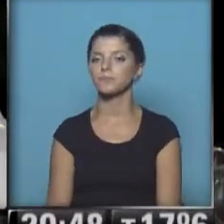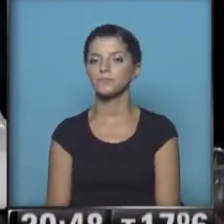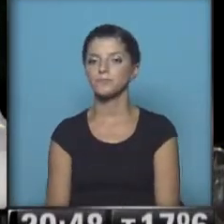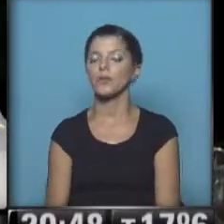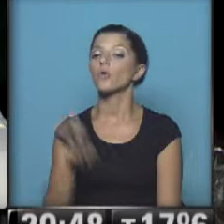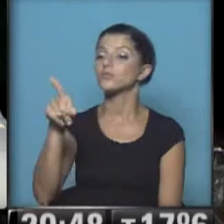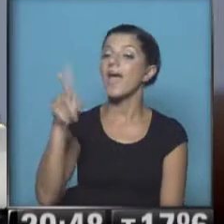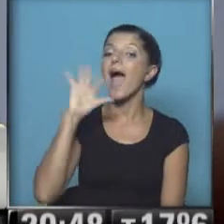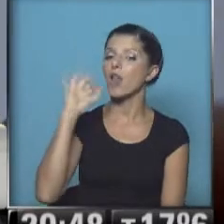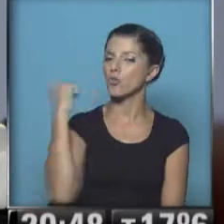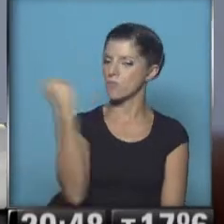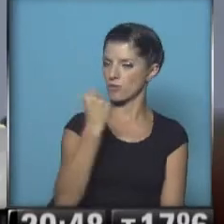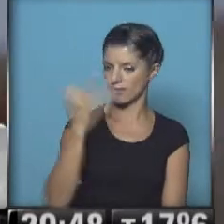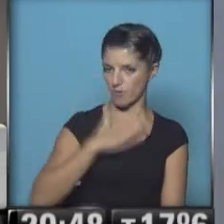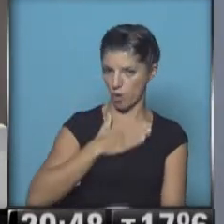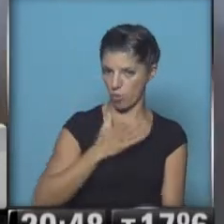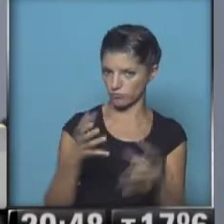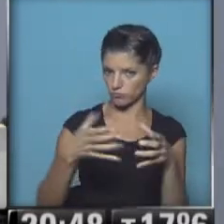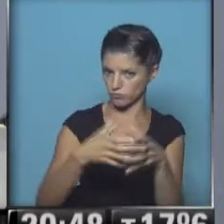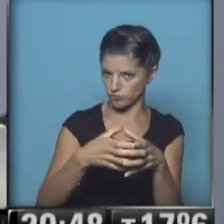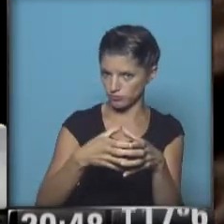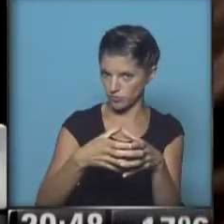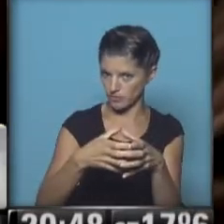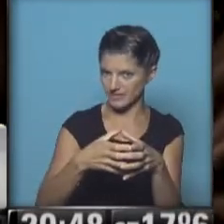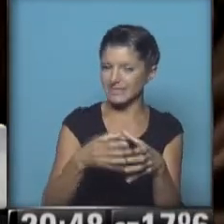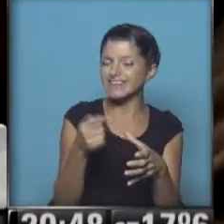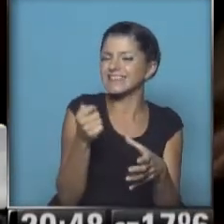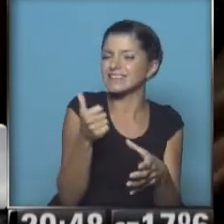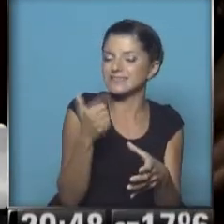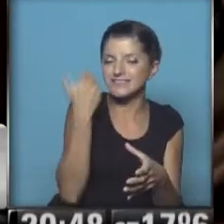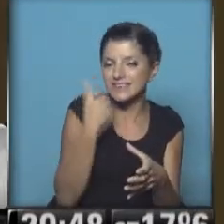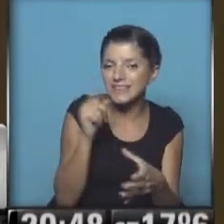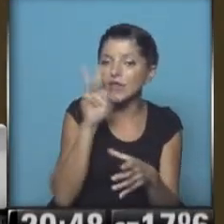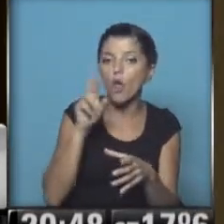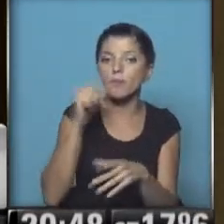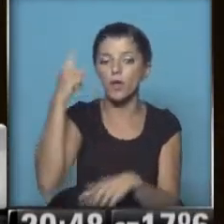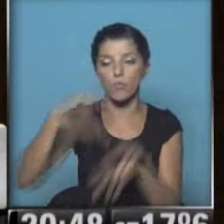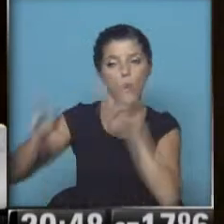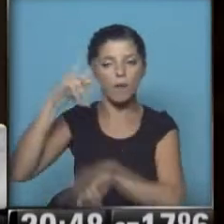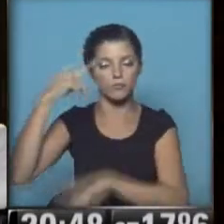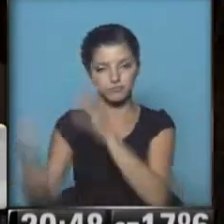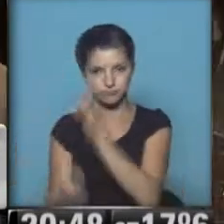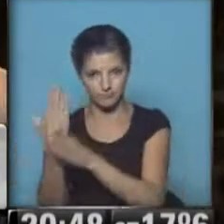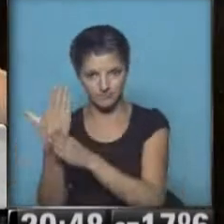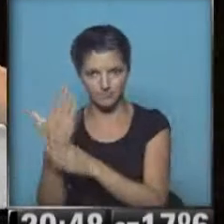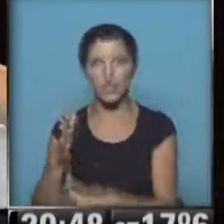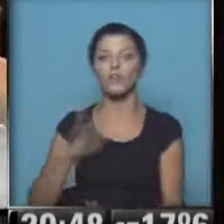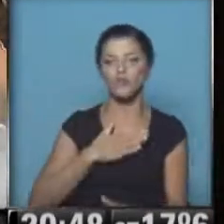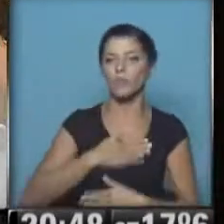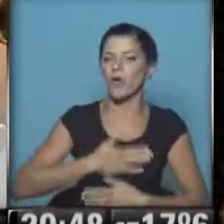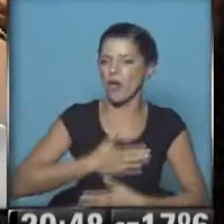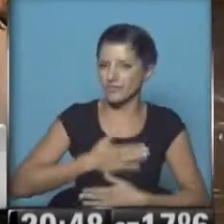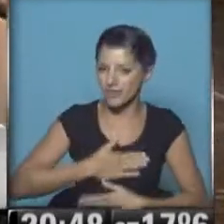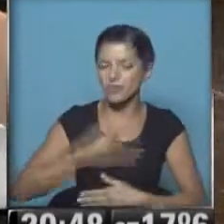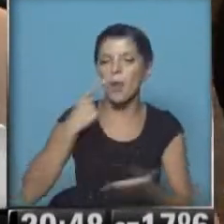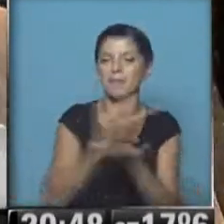muy importante para nuestra organización. Casi es el hombre que buscamos crear. Ha sido muy emocionante toda la presentación que vivimos